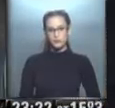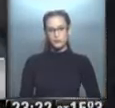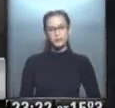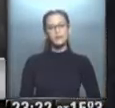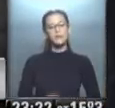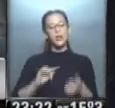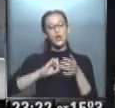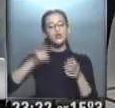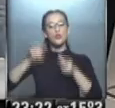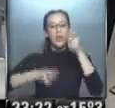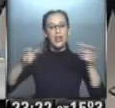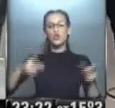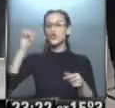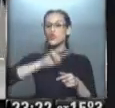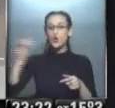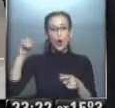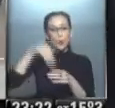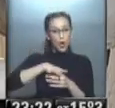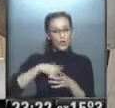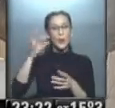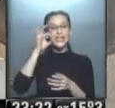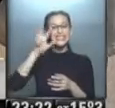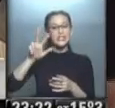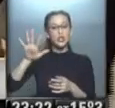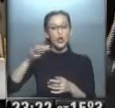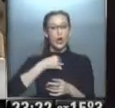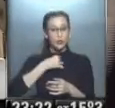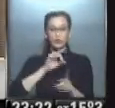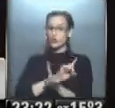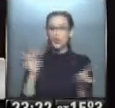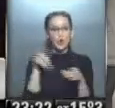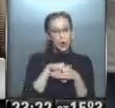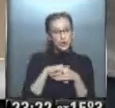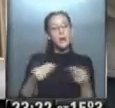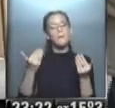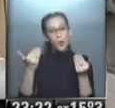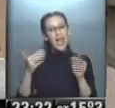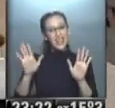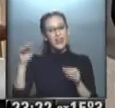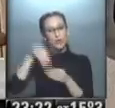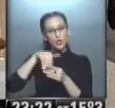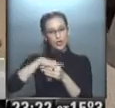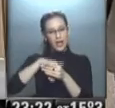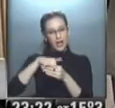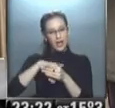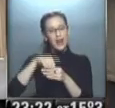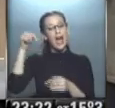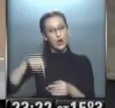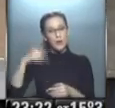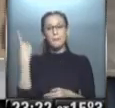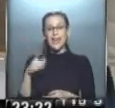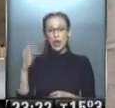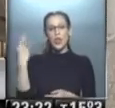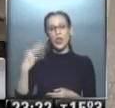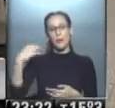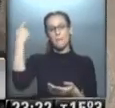Los ciudadanos que no hayan votado en las PASO y figuren en el padrón electoral podrán emitir su sufragio en los comicios, pero deberán